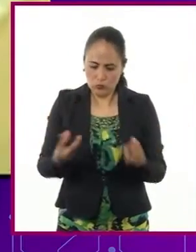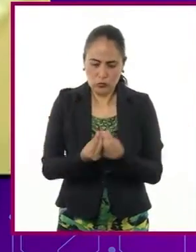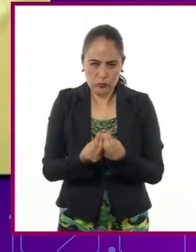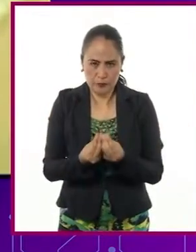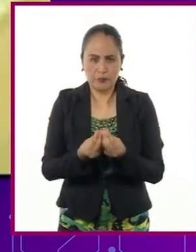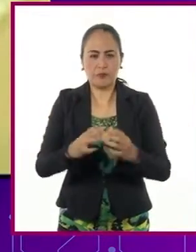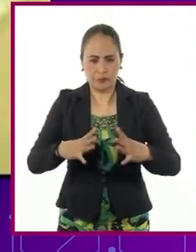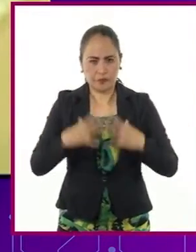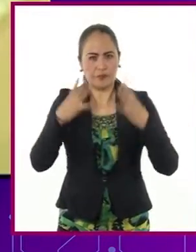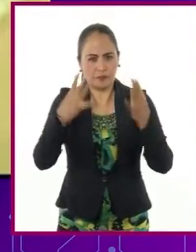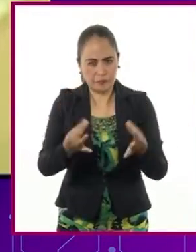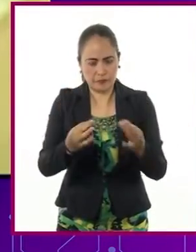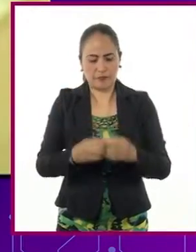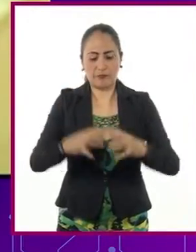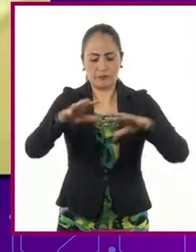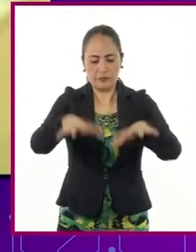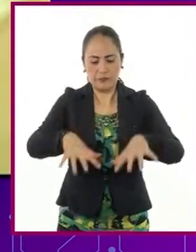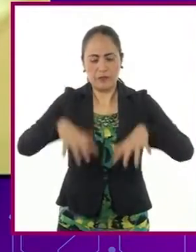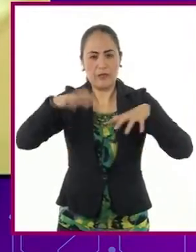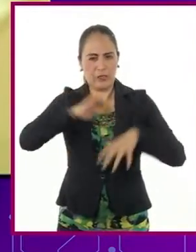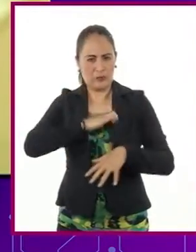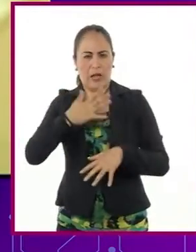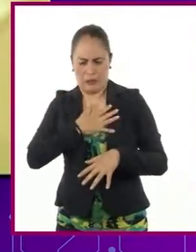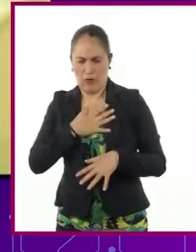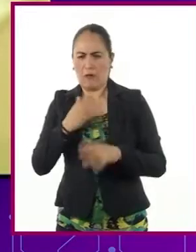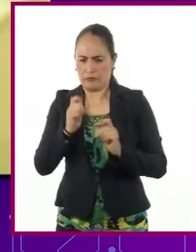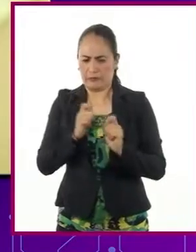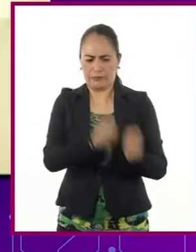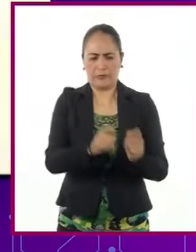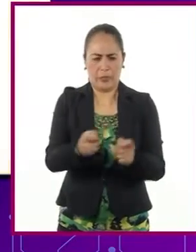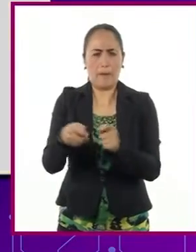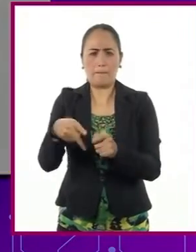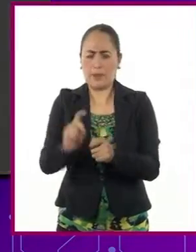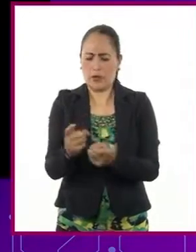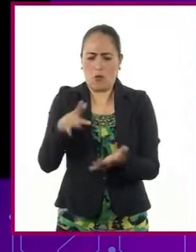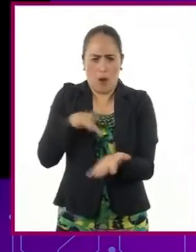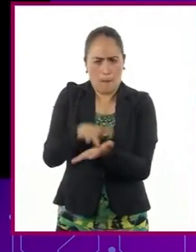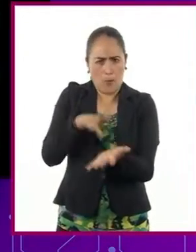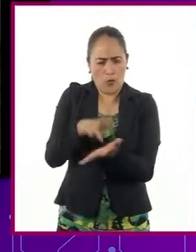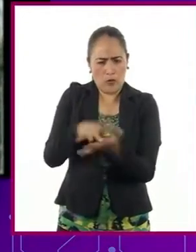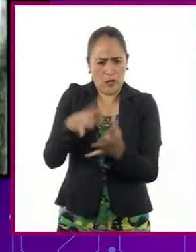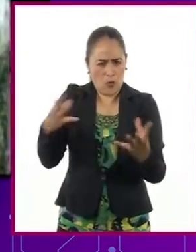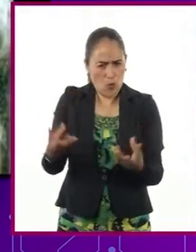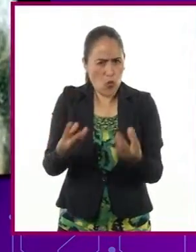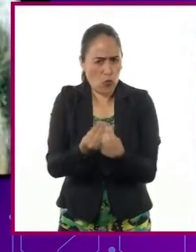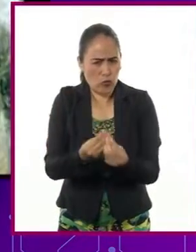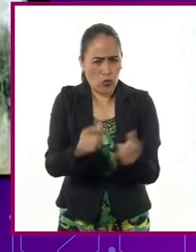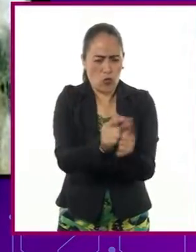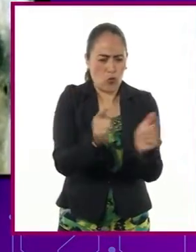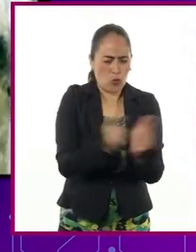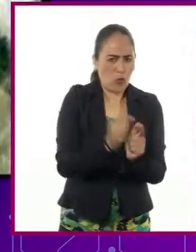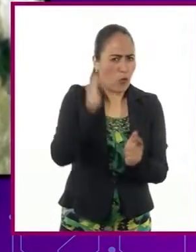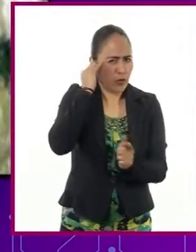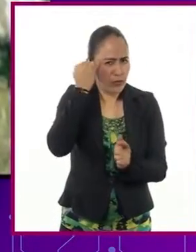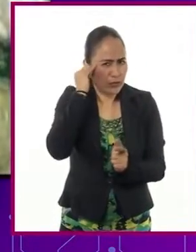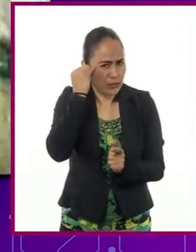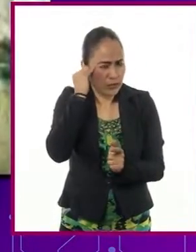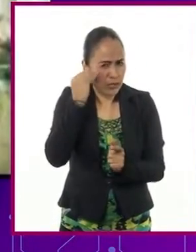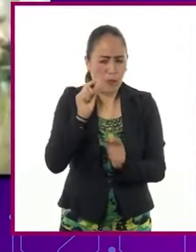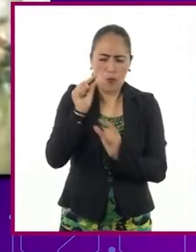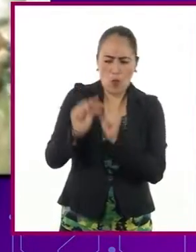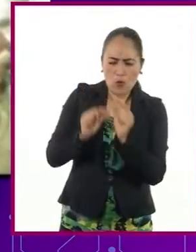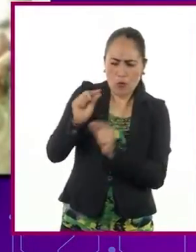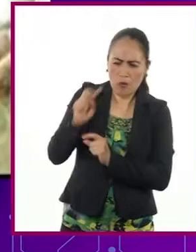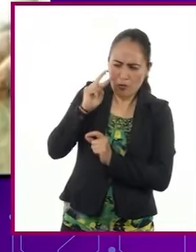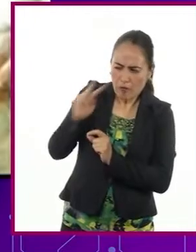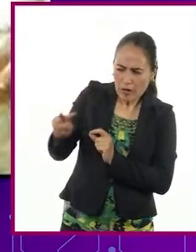queda muy claramente instalado, pero también viene alrededor una población indígena que subsiste y que se va acomodando al modo de vivir